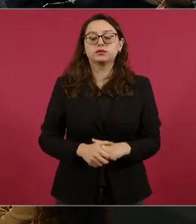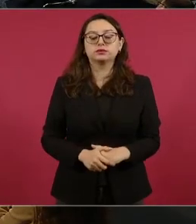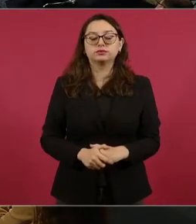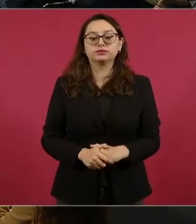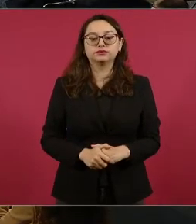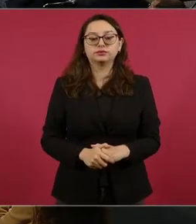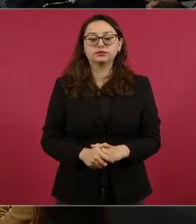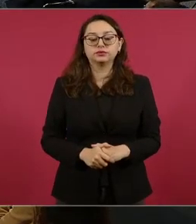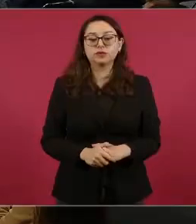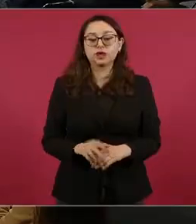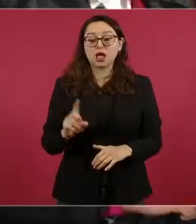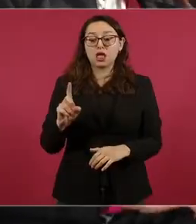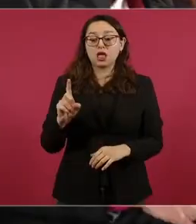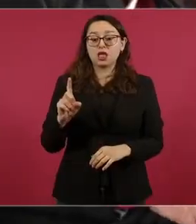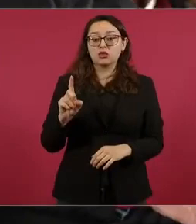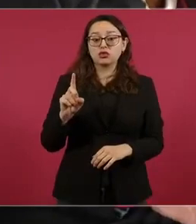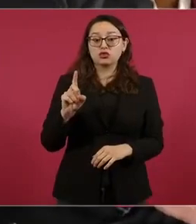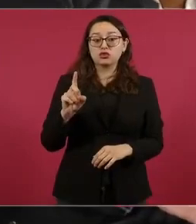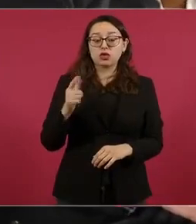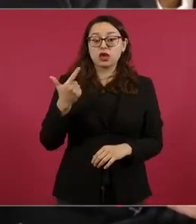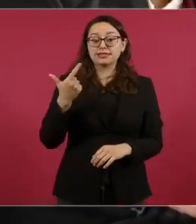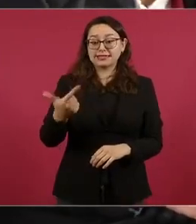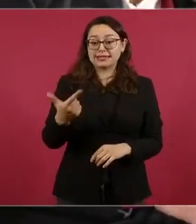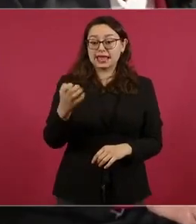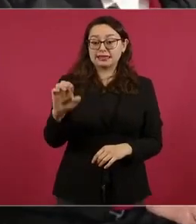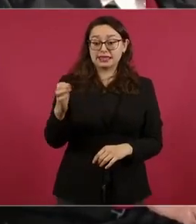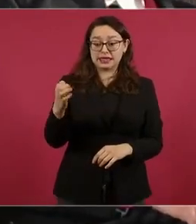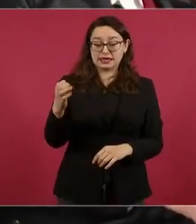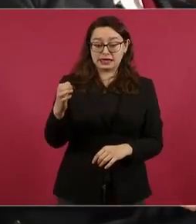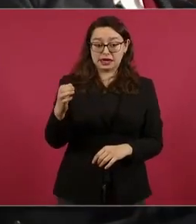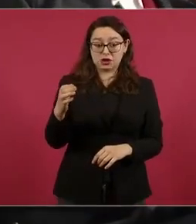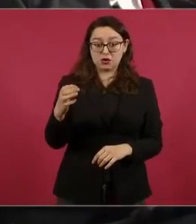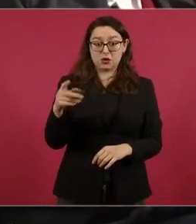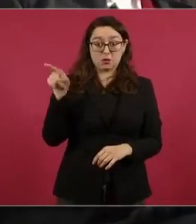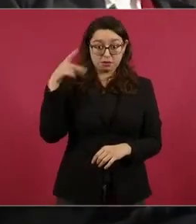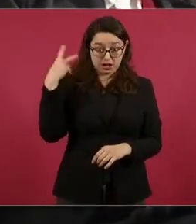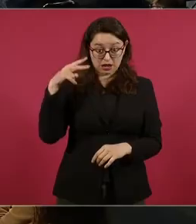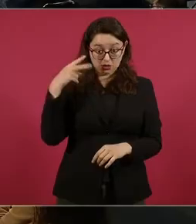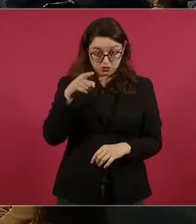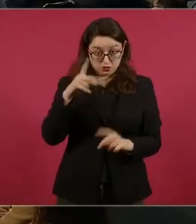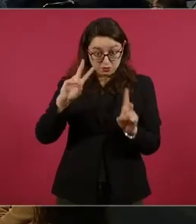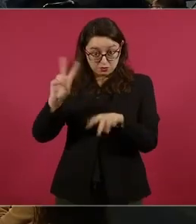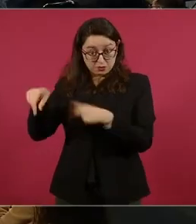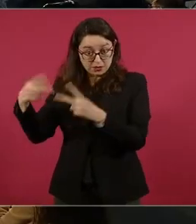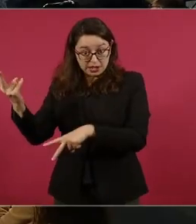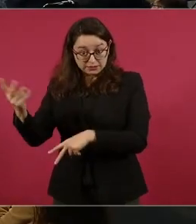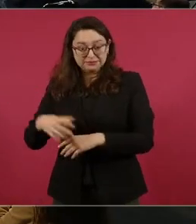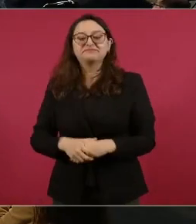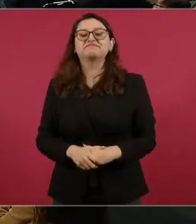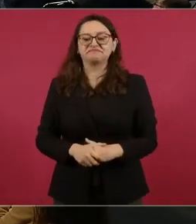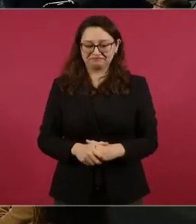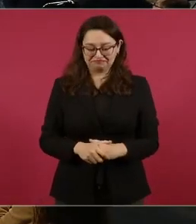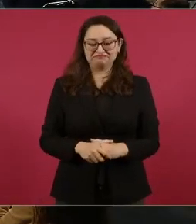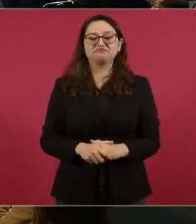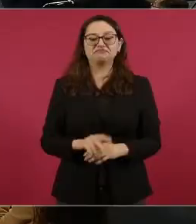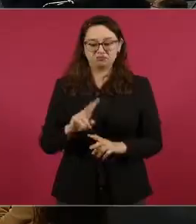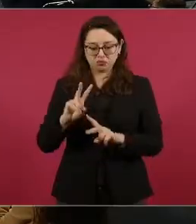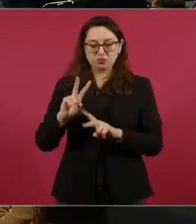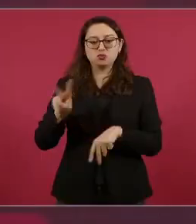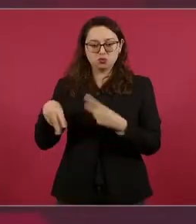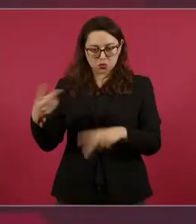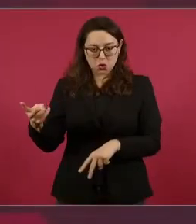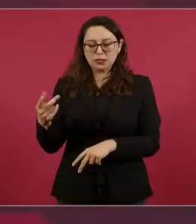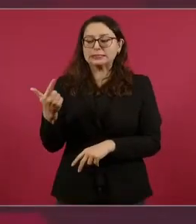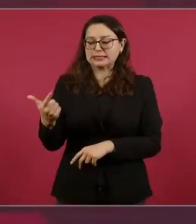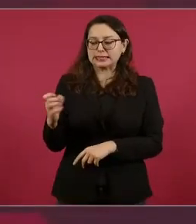confirmaría su visita el domingo 7 de enero a rioblanco Veracruz para conmemorar los mar voy a ir a Rio blanco el